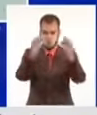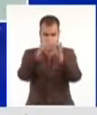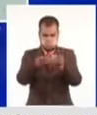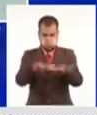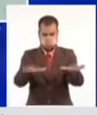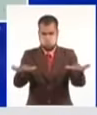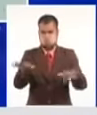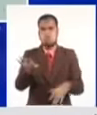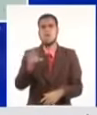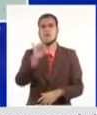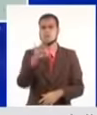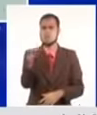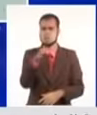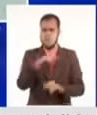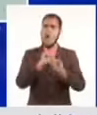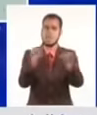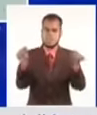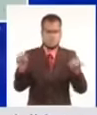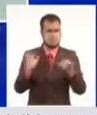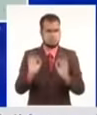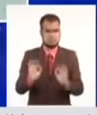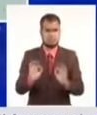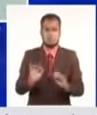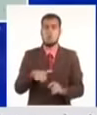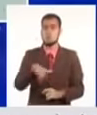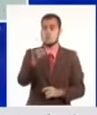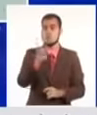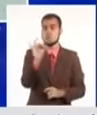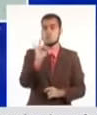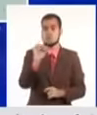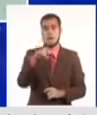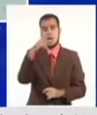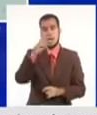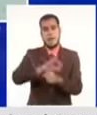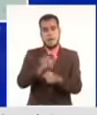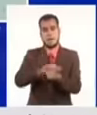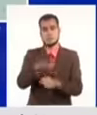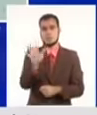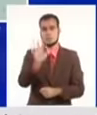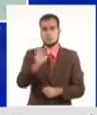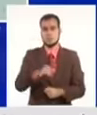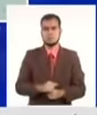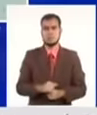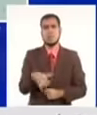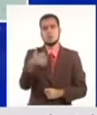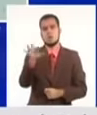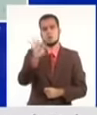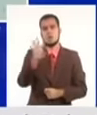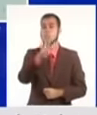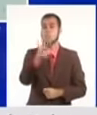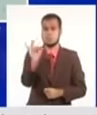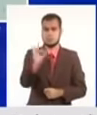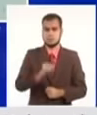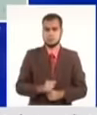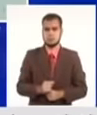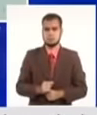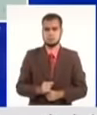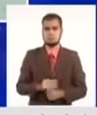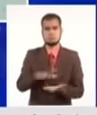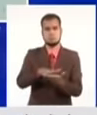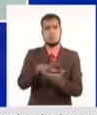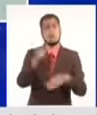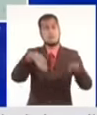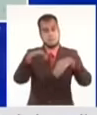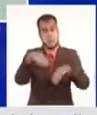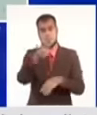municipios: Pollero 77, Arroyo Naranjo 55, 10 de octubre 47, Playa